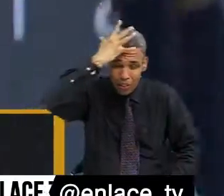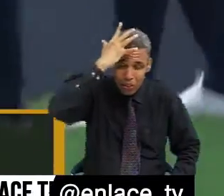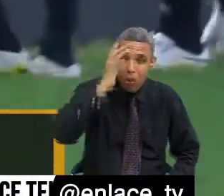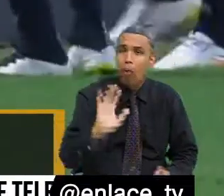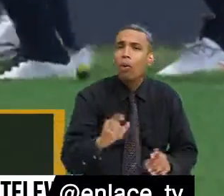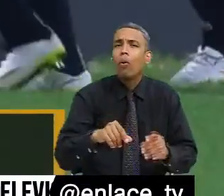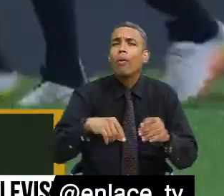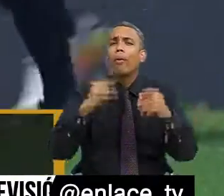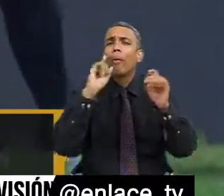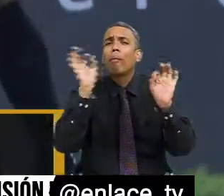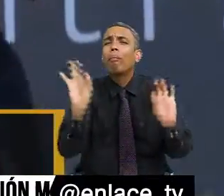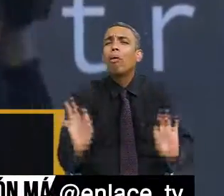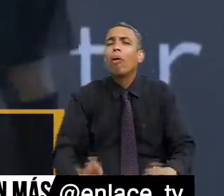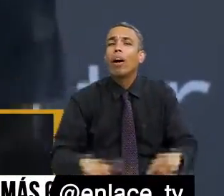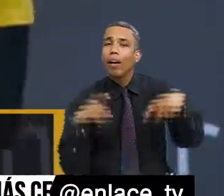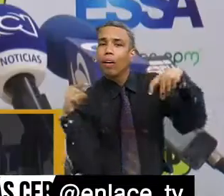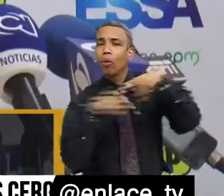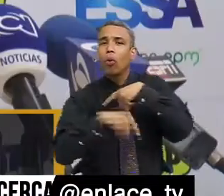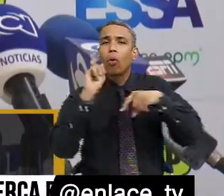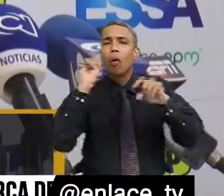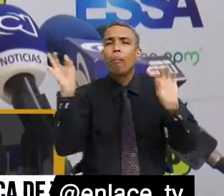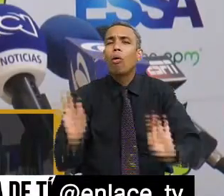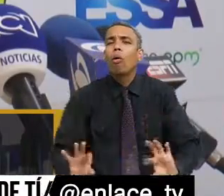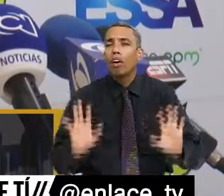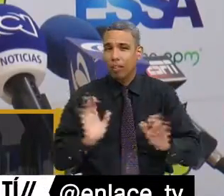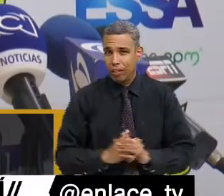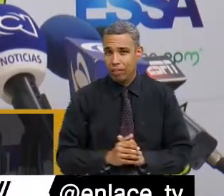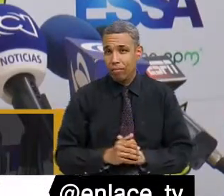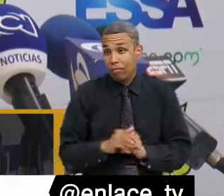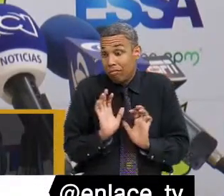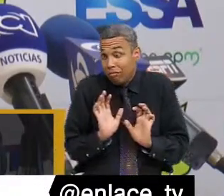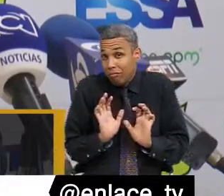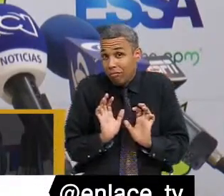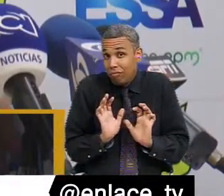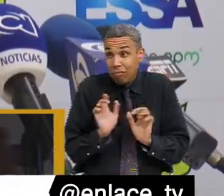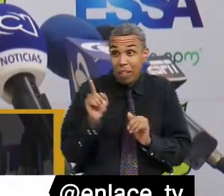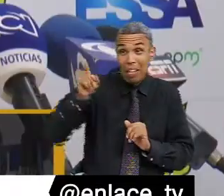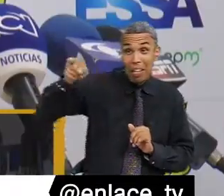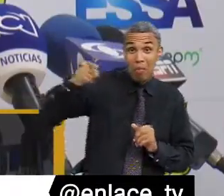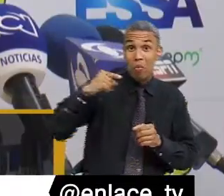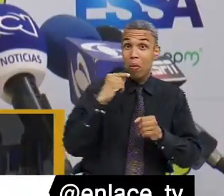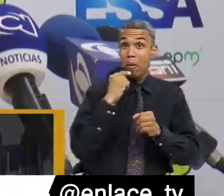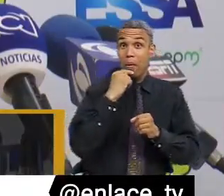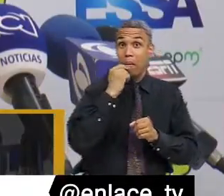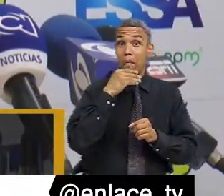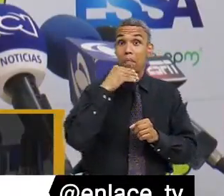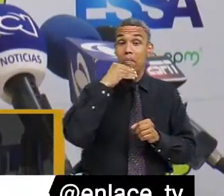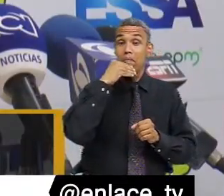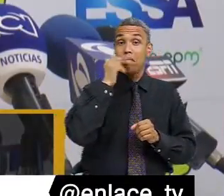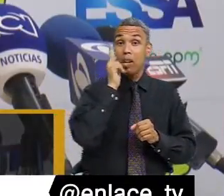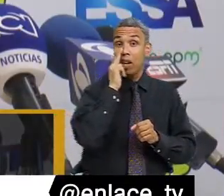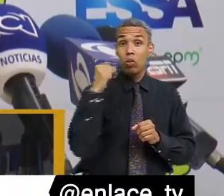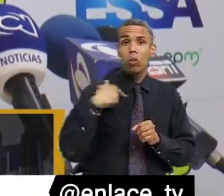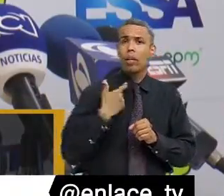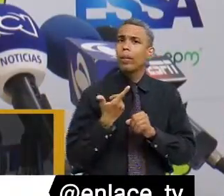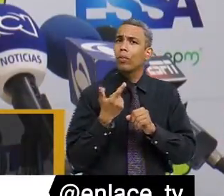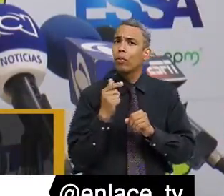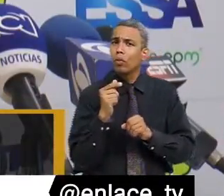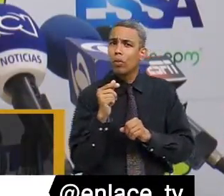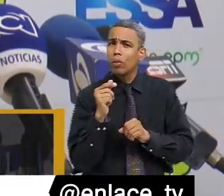Pero bueno, sucedieron, el rival tuvo definición, tuvo eficacia porque poco llegó al arco de nosotros. Pero cuando